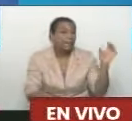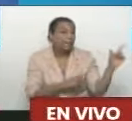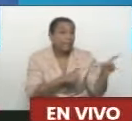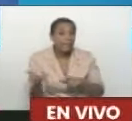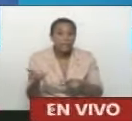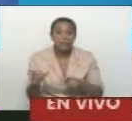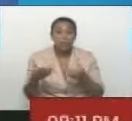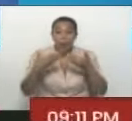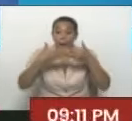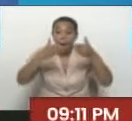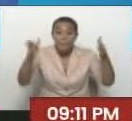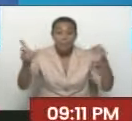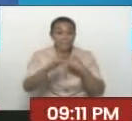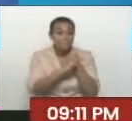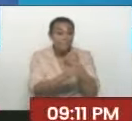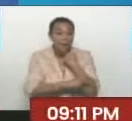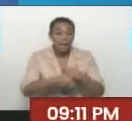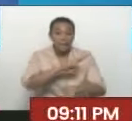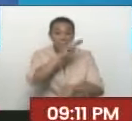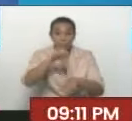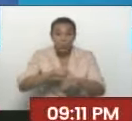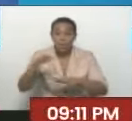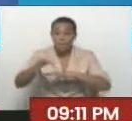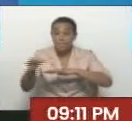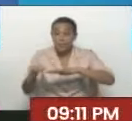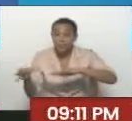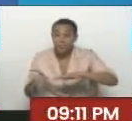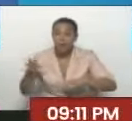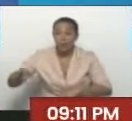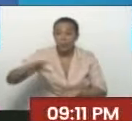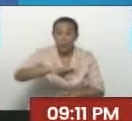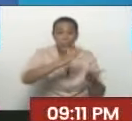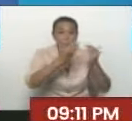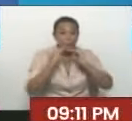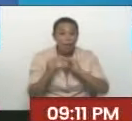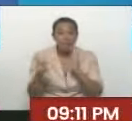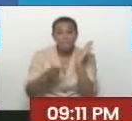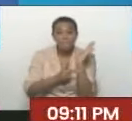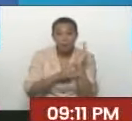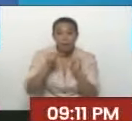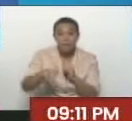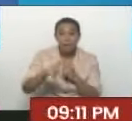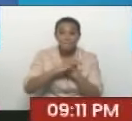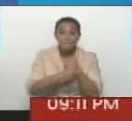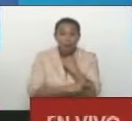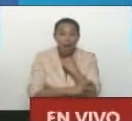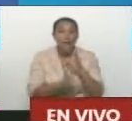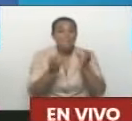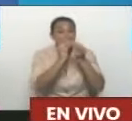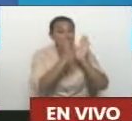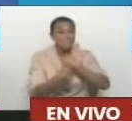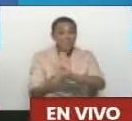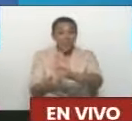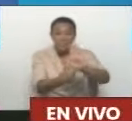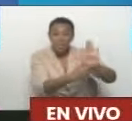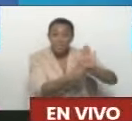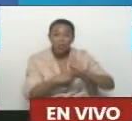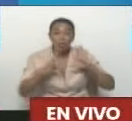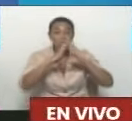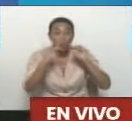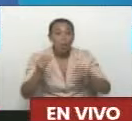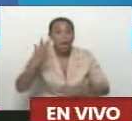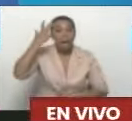los espacios abiertos en parques nacionales, estadales, municipales, comunales y parroquiales, para la presentación de toda